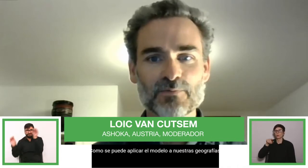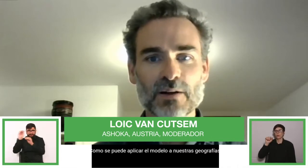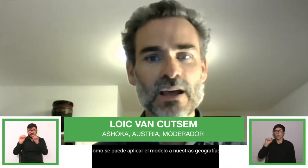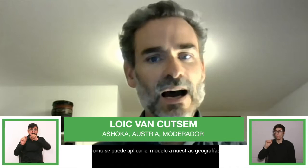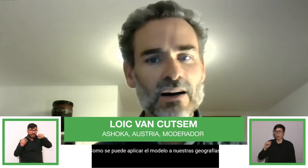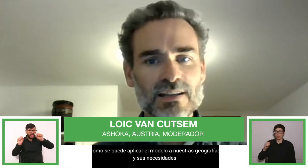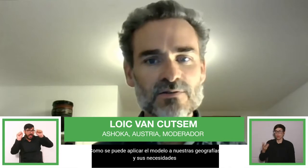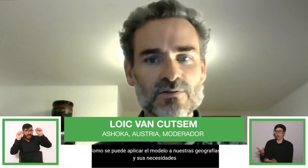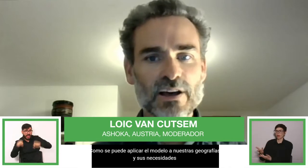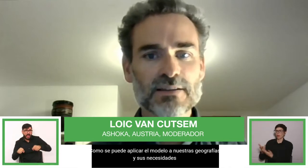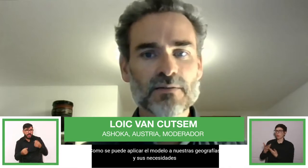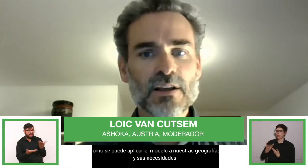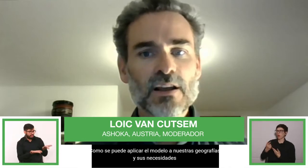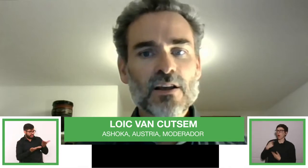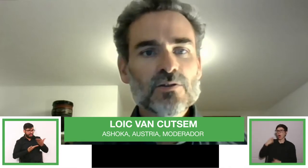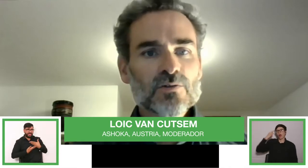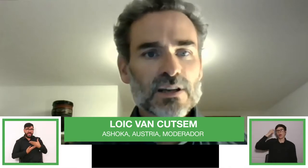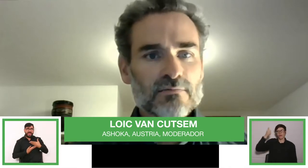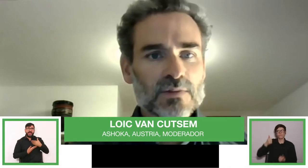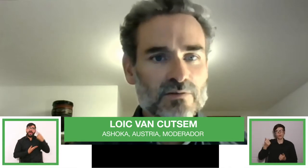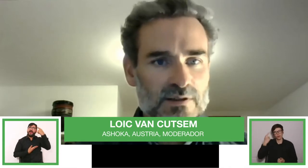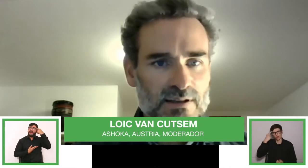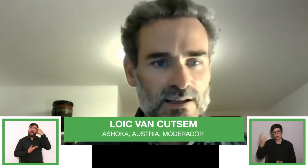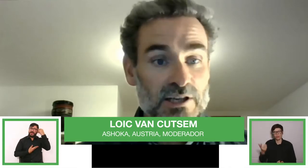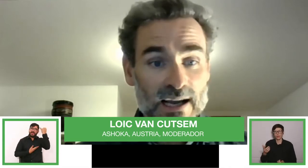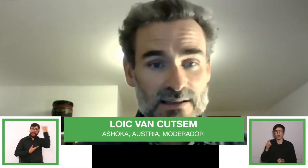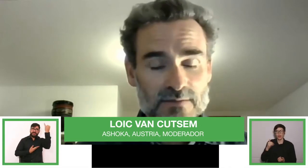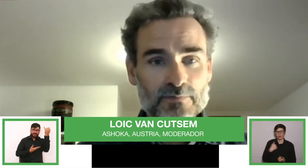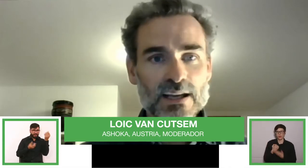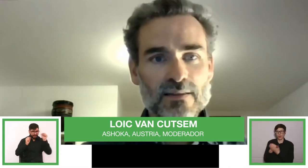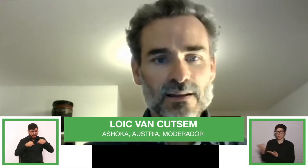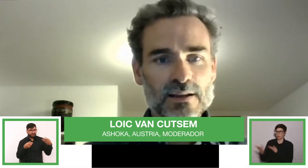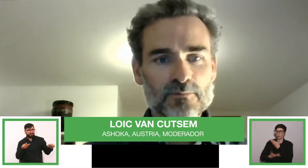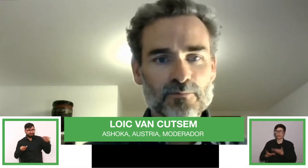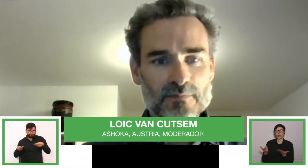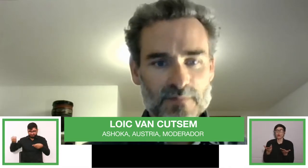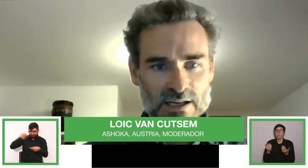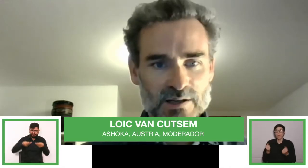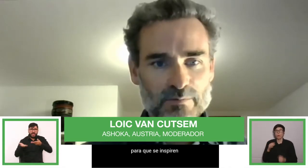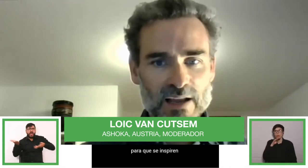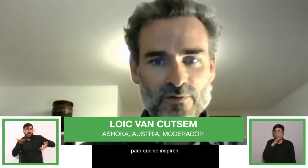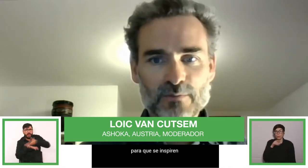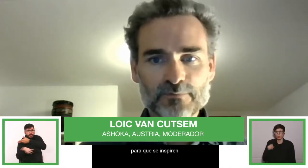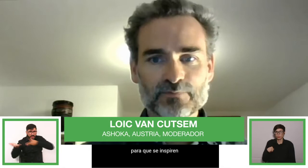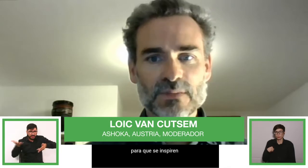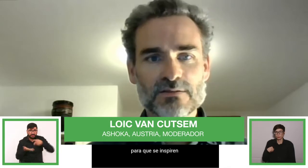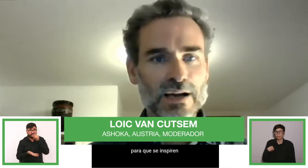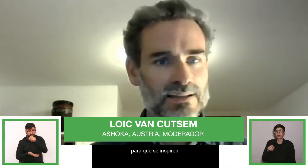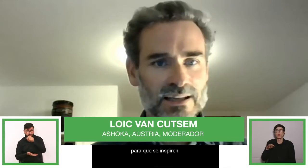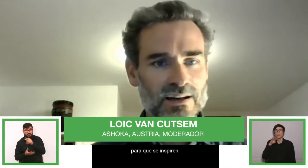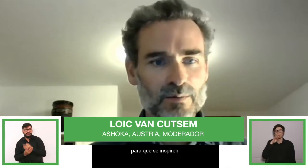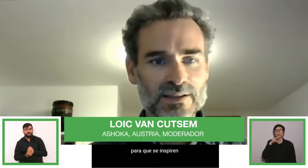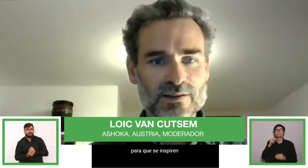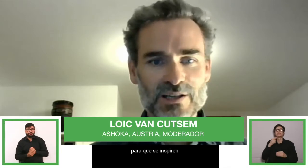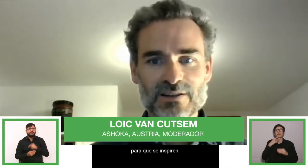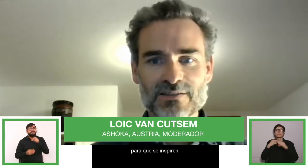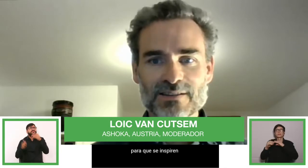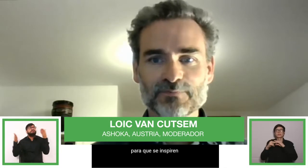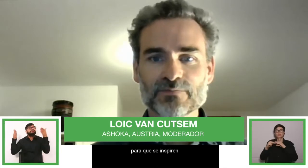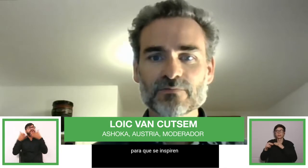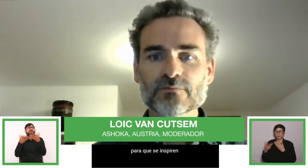quizás definan formas de colaborar. ¿Cómo se puede hacer eso? Pueden usar el chat en la